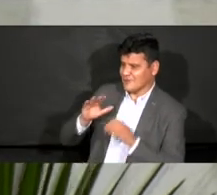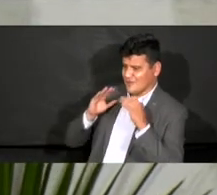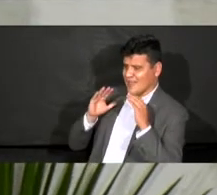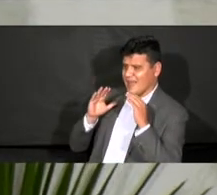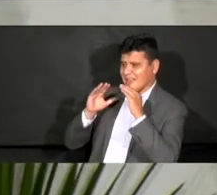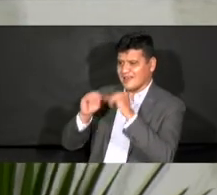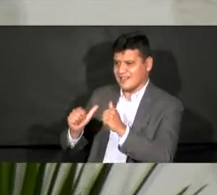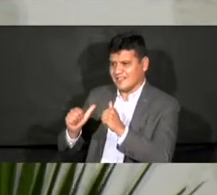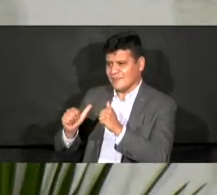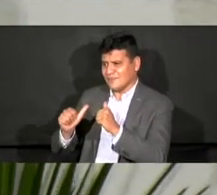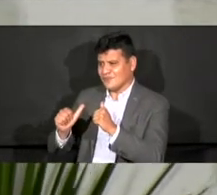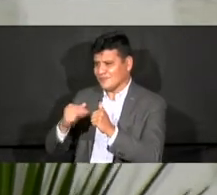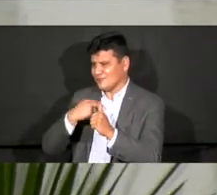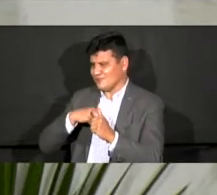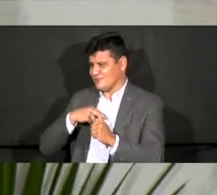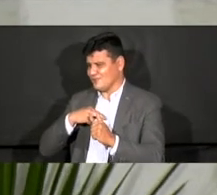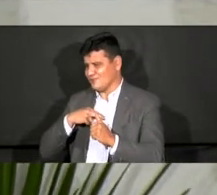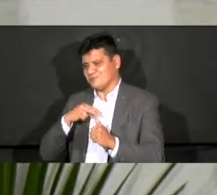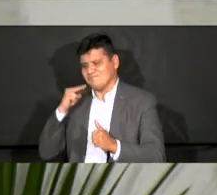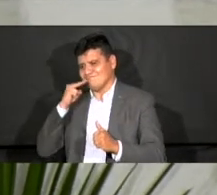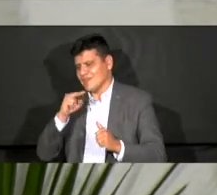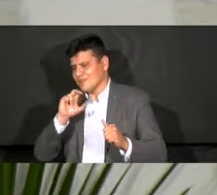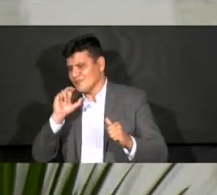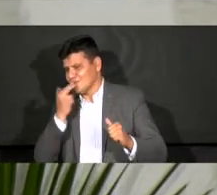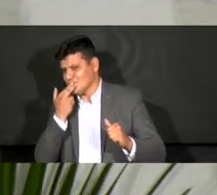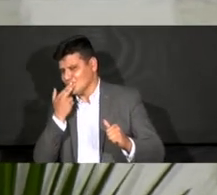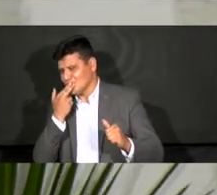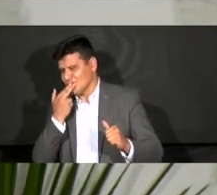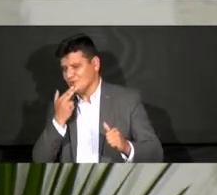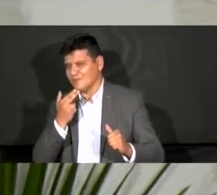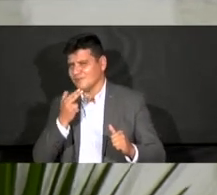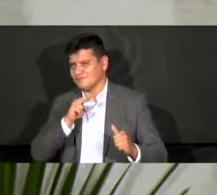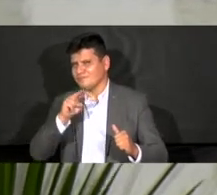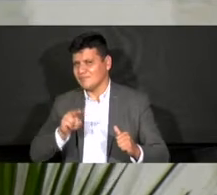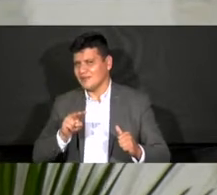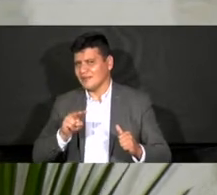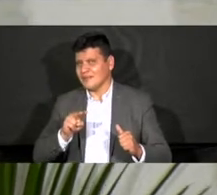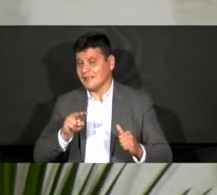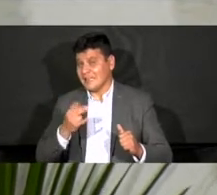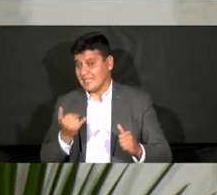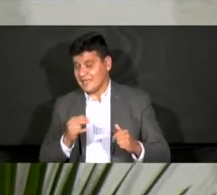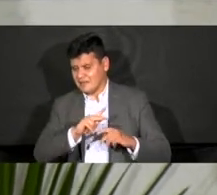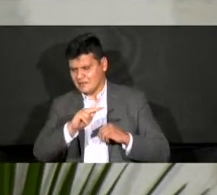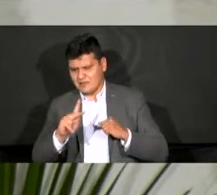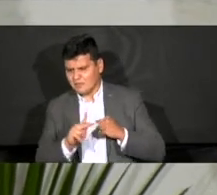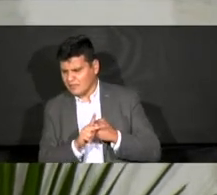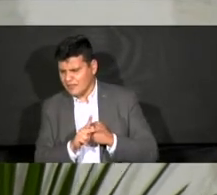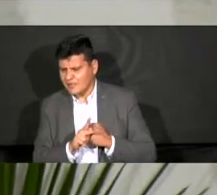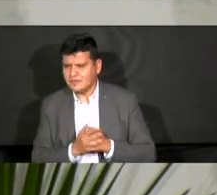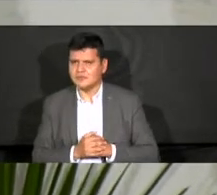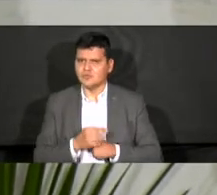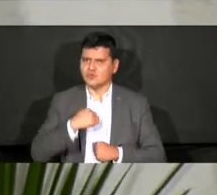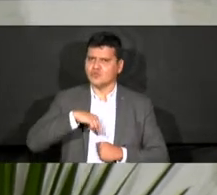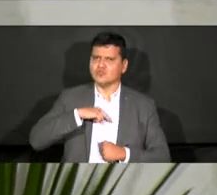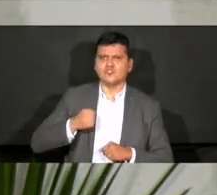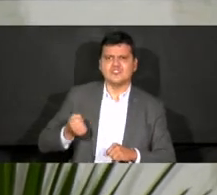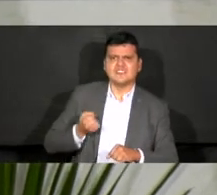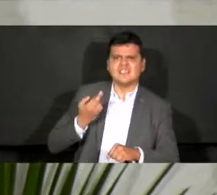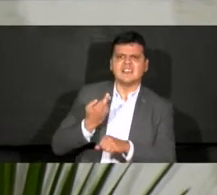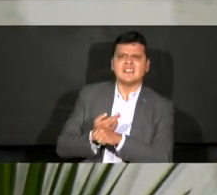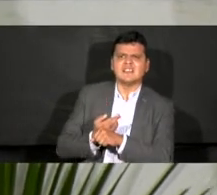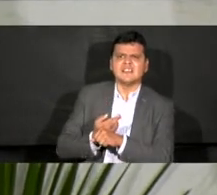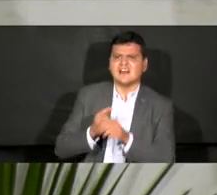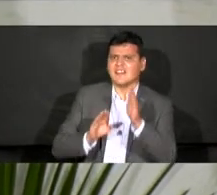el resto del país. En la Secretaría de Agricultura y Desarrollo Rural, estamos convencidos